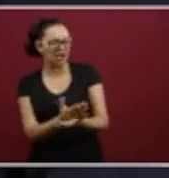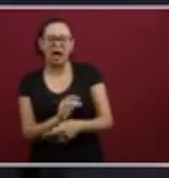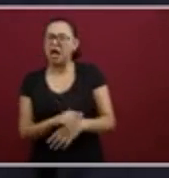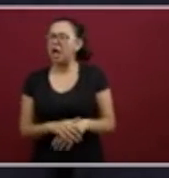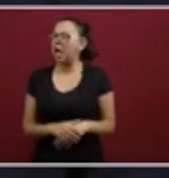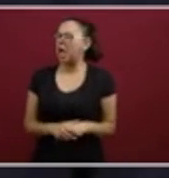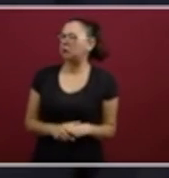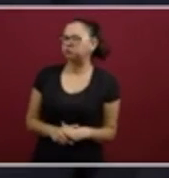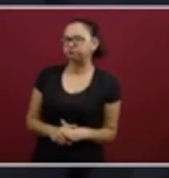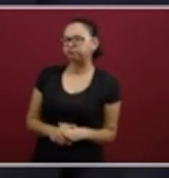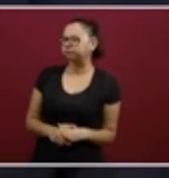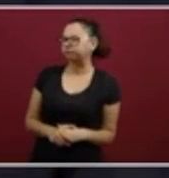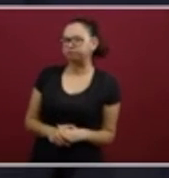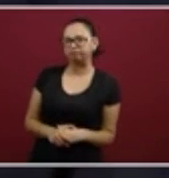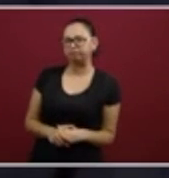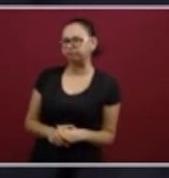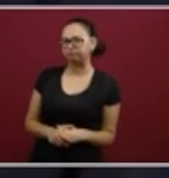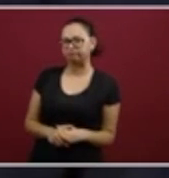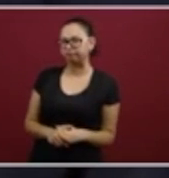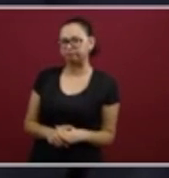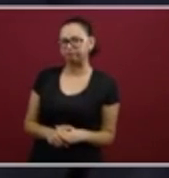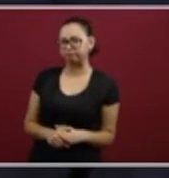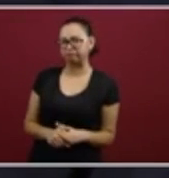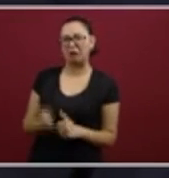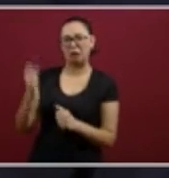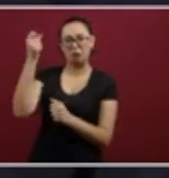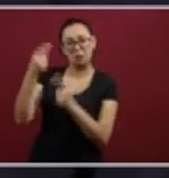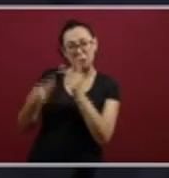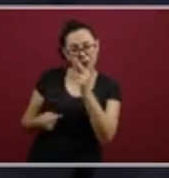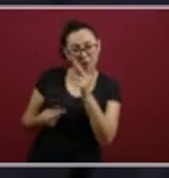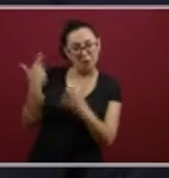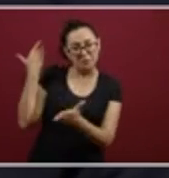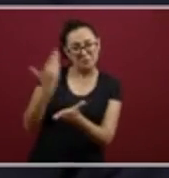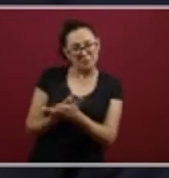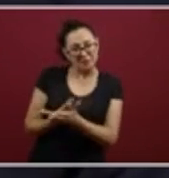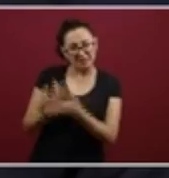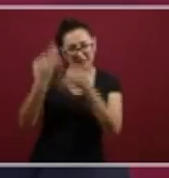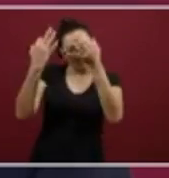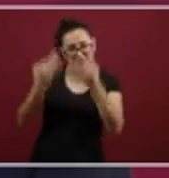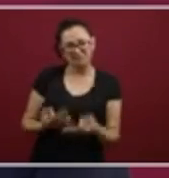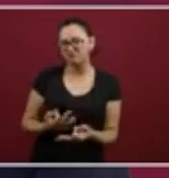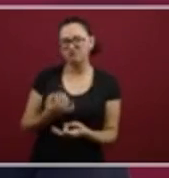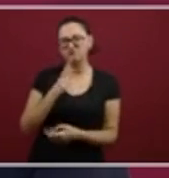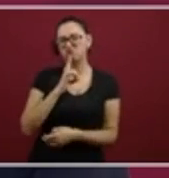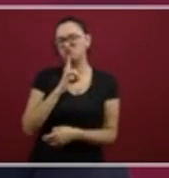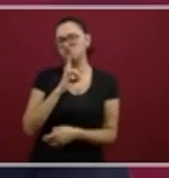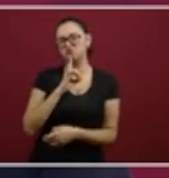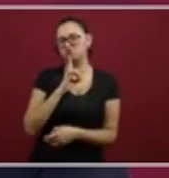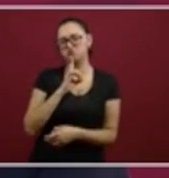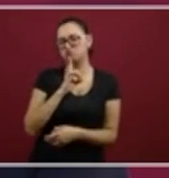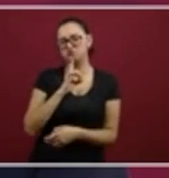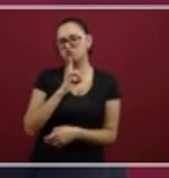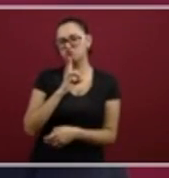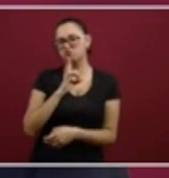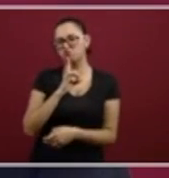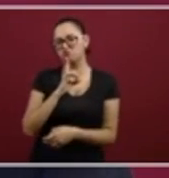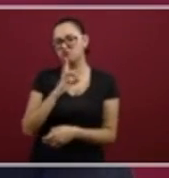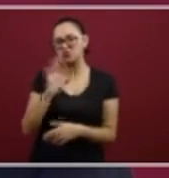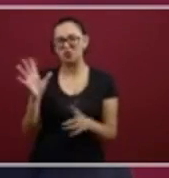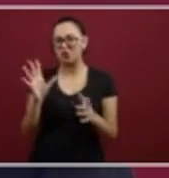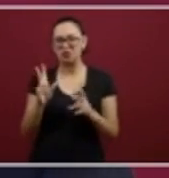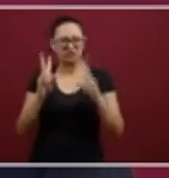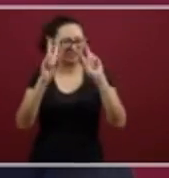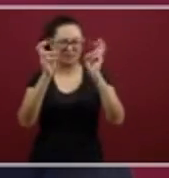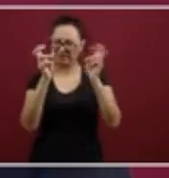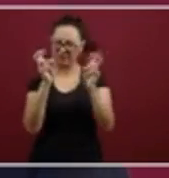sea propiamente un pliego petitorio, porque son muchos